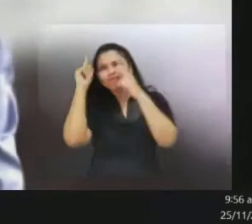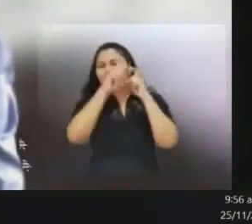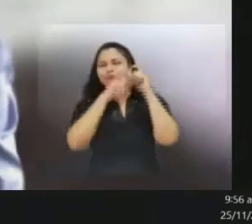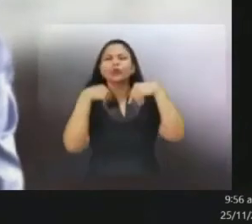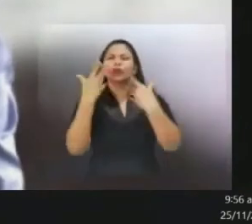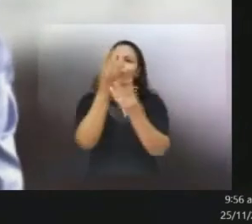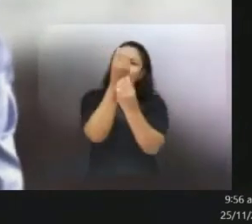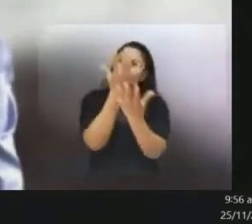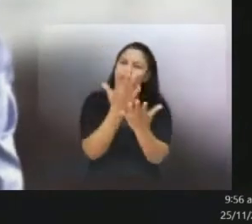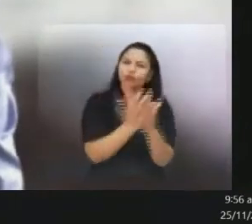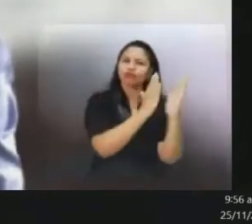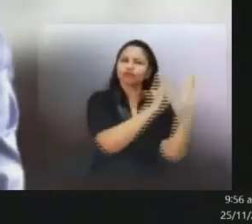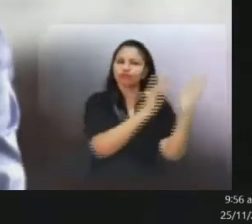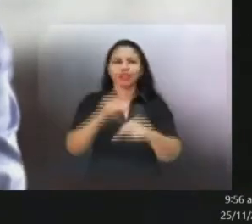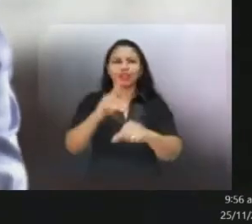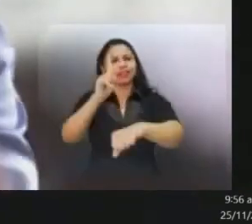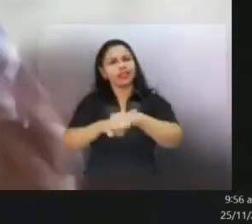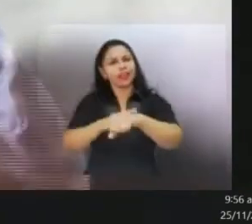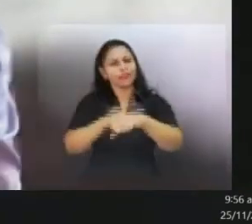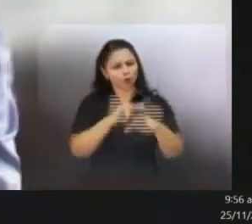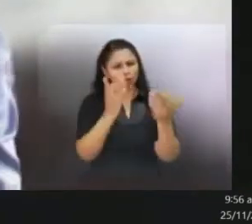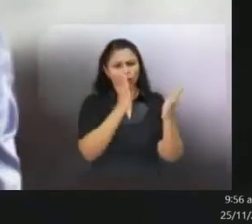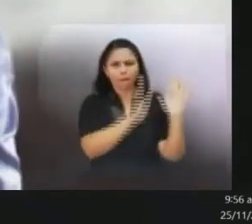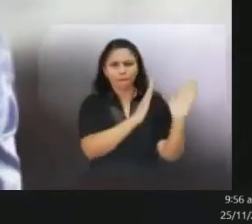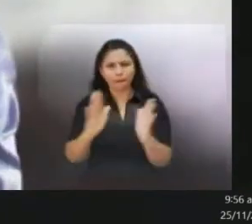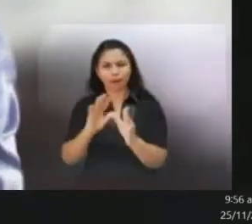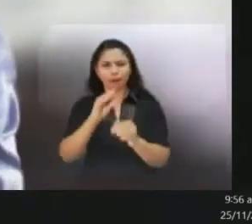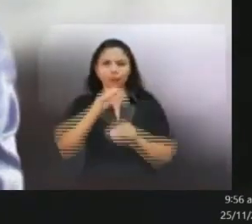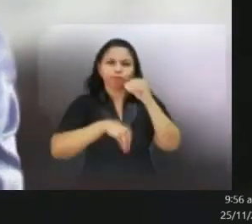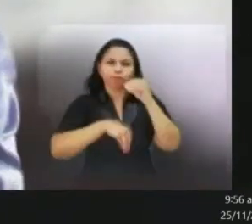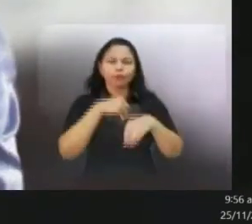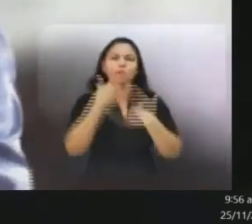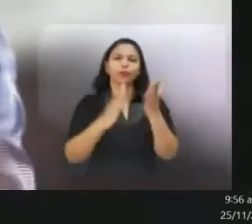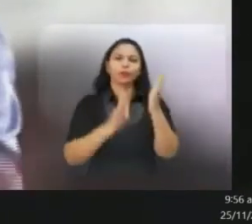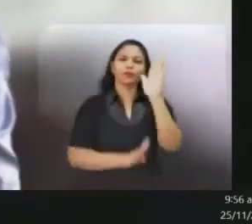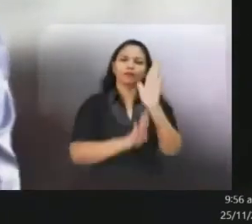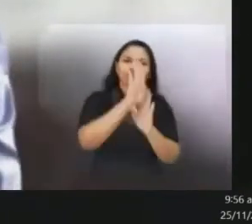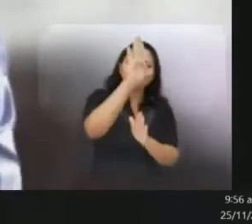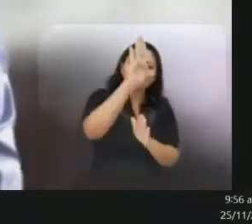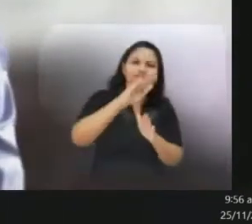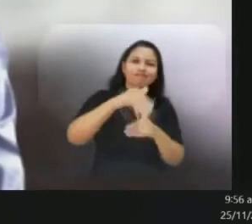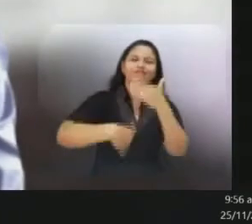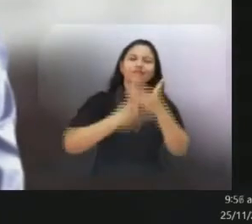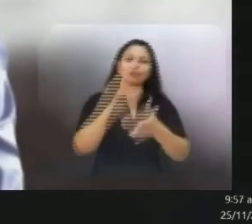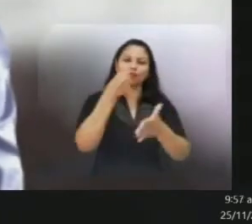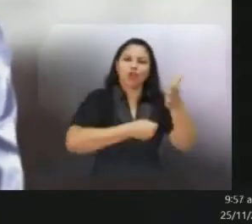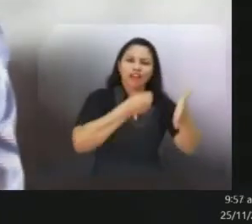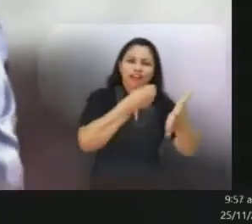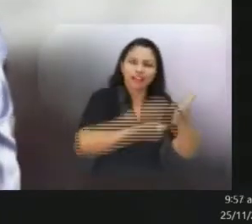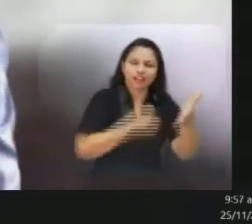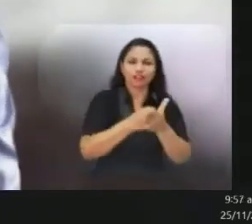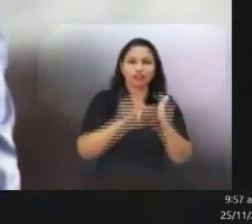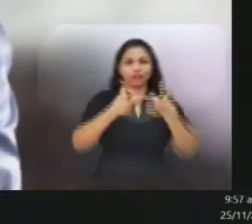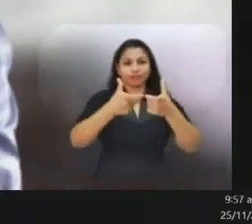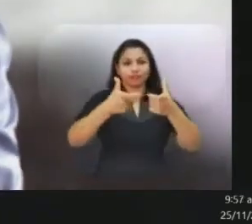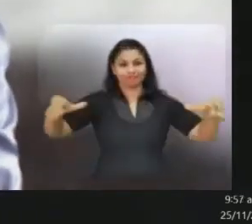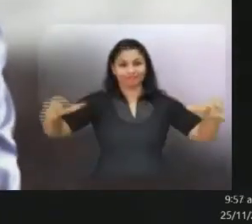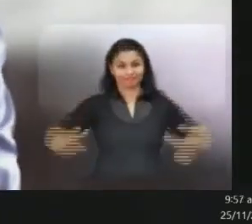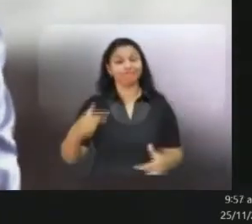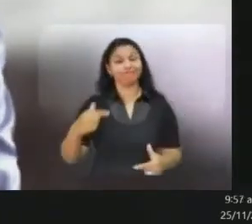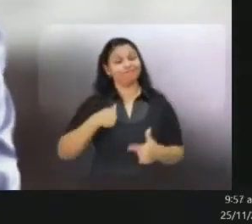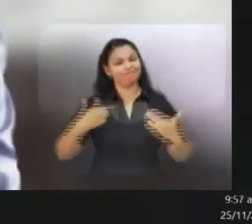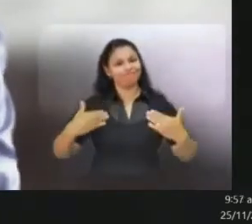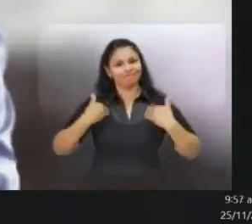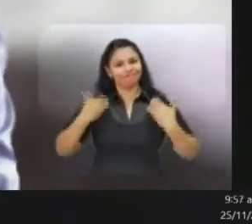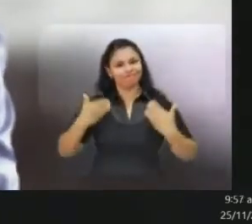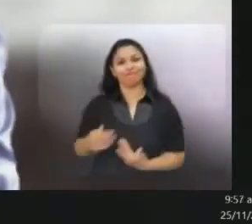tiempo el desarrollo de cómo se tiene que gestionar el espectro. Me da mucho gusto tener aquí